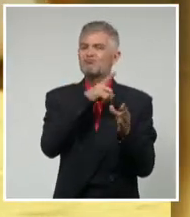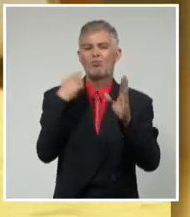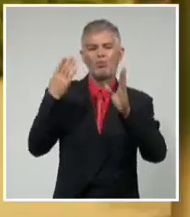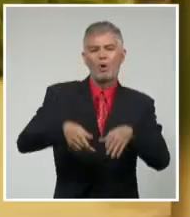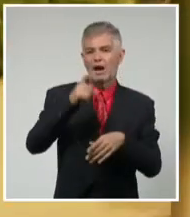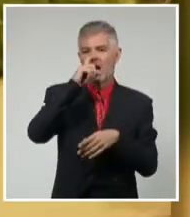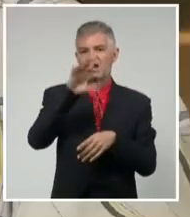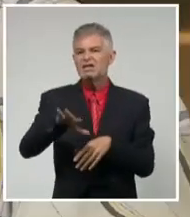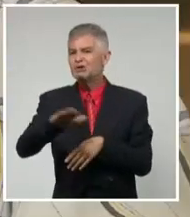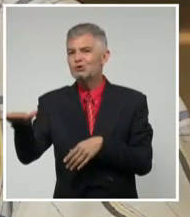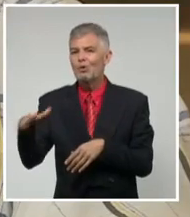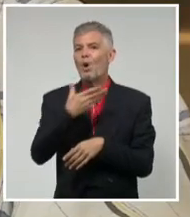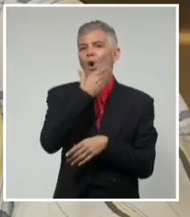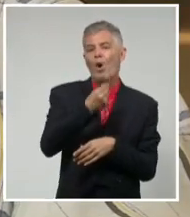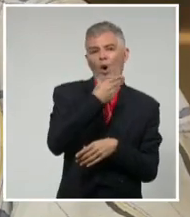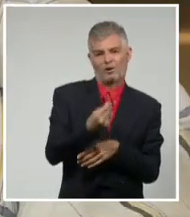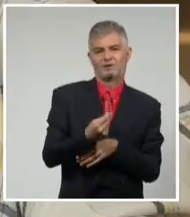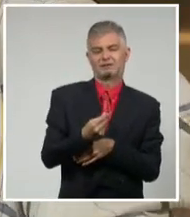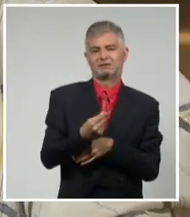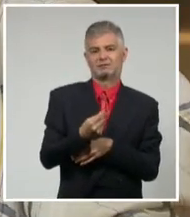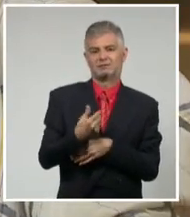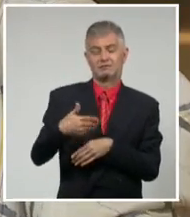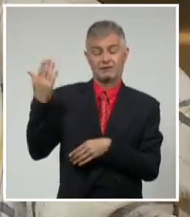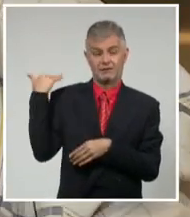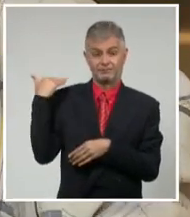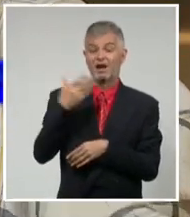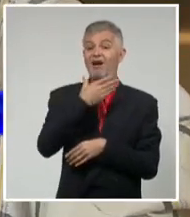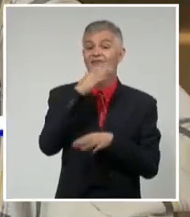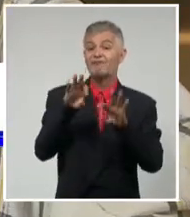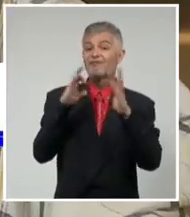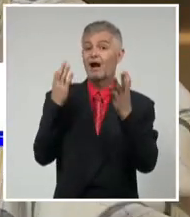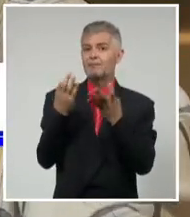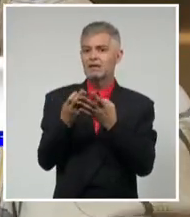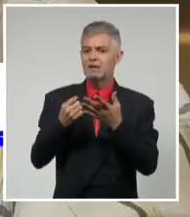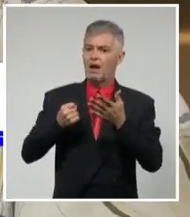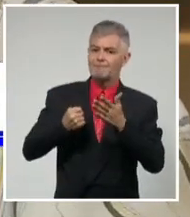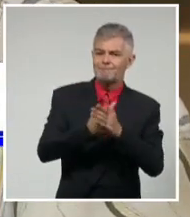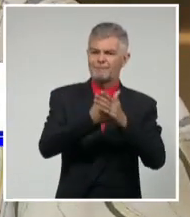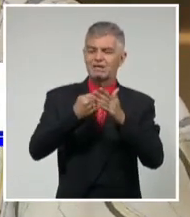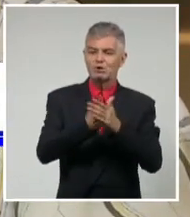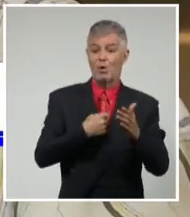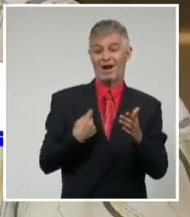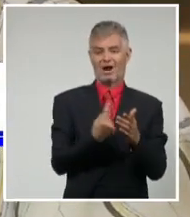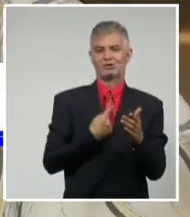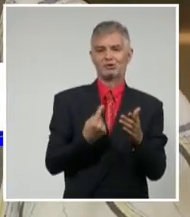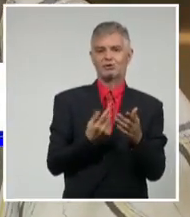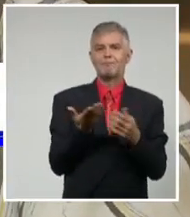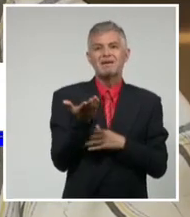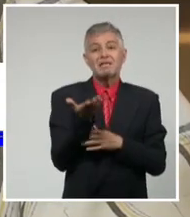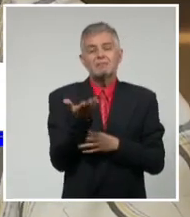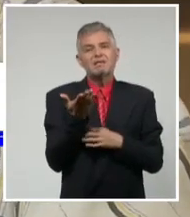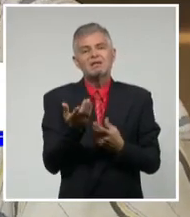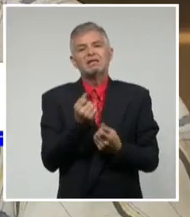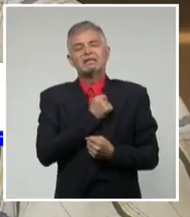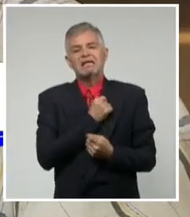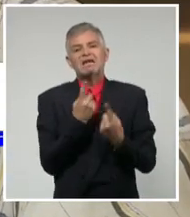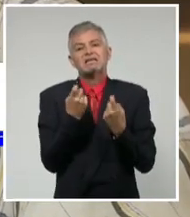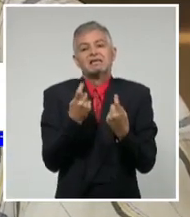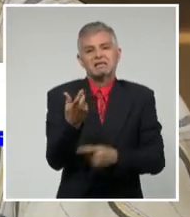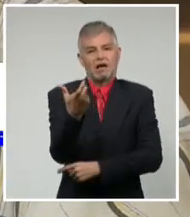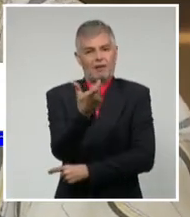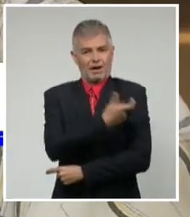horas. La familia cubana lo que hacía era presionarnos con ese pedido silencioso